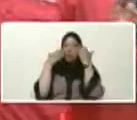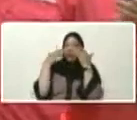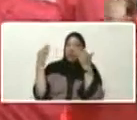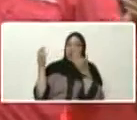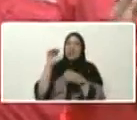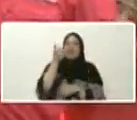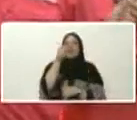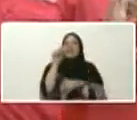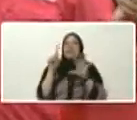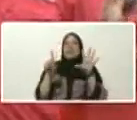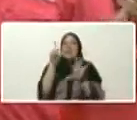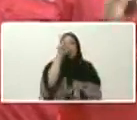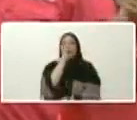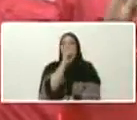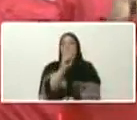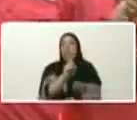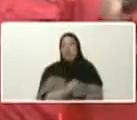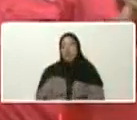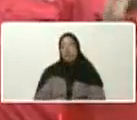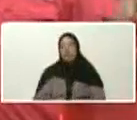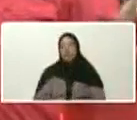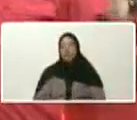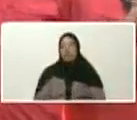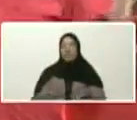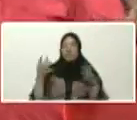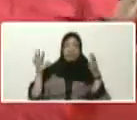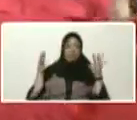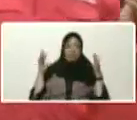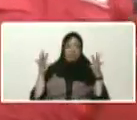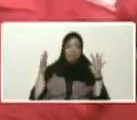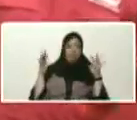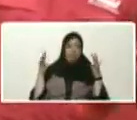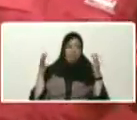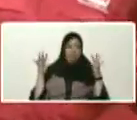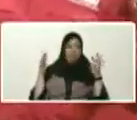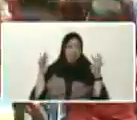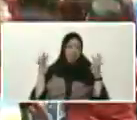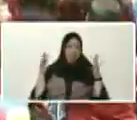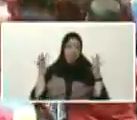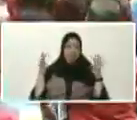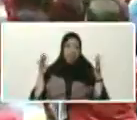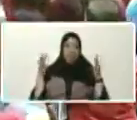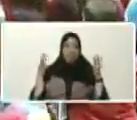de 16 años. ¡Aníbal! Dímelo todo, Aníbal.